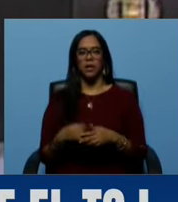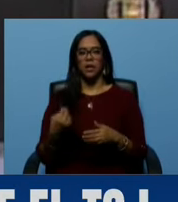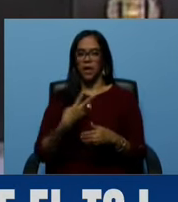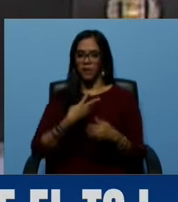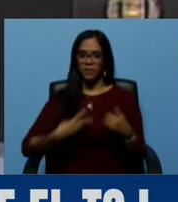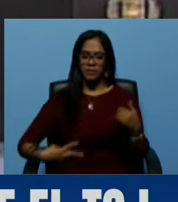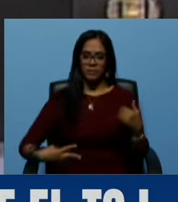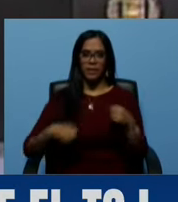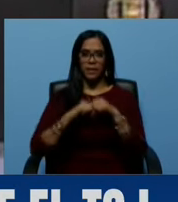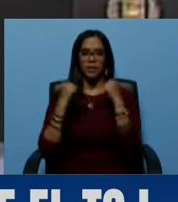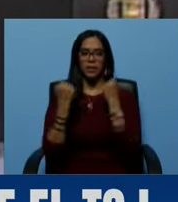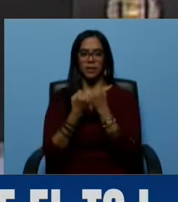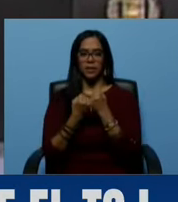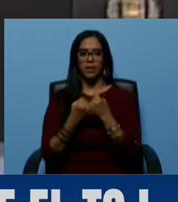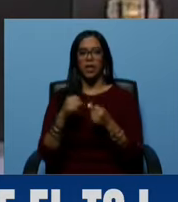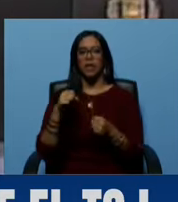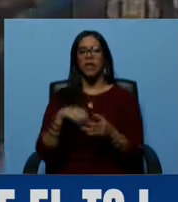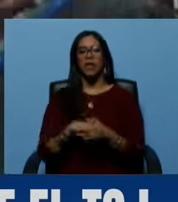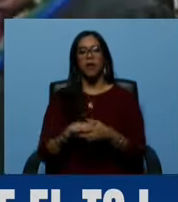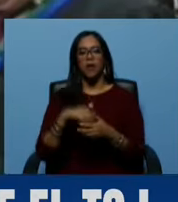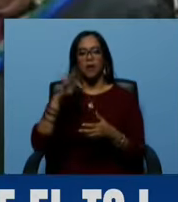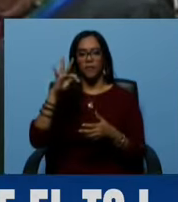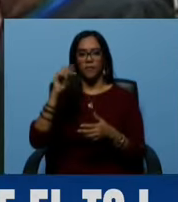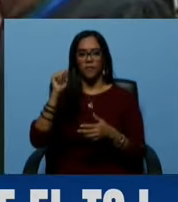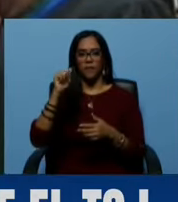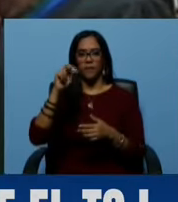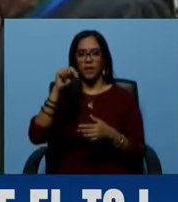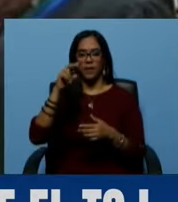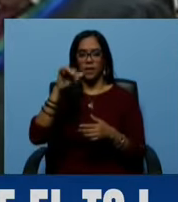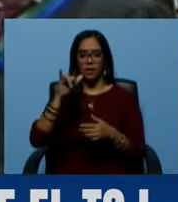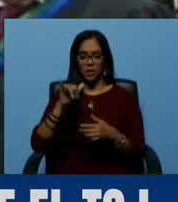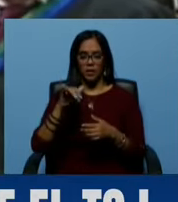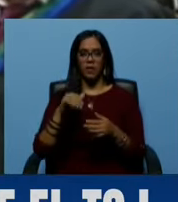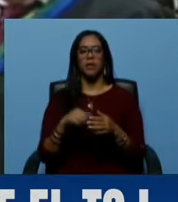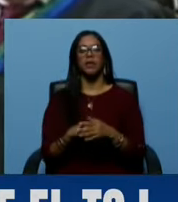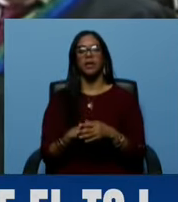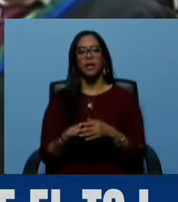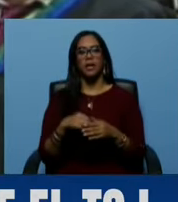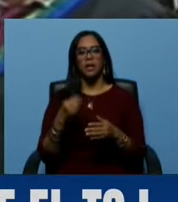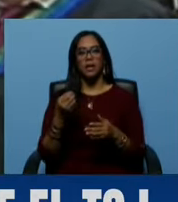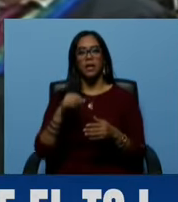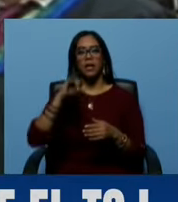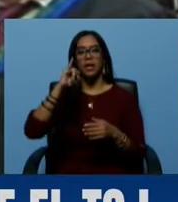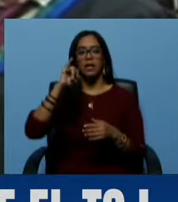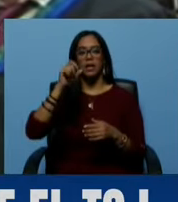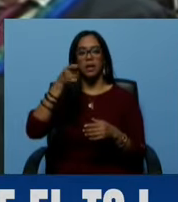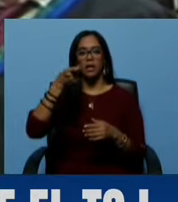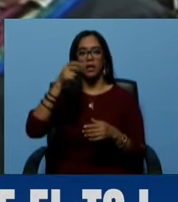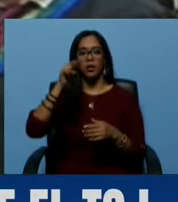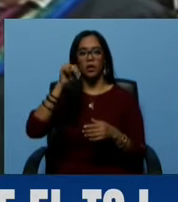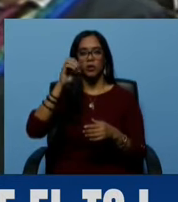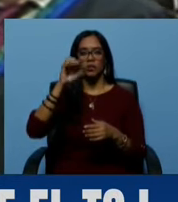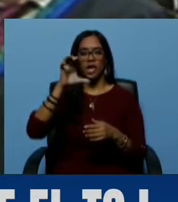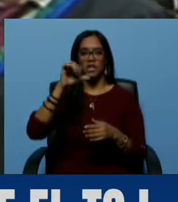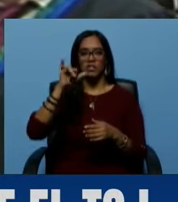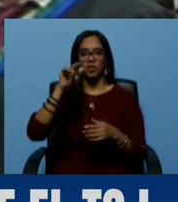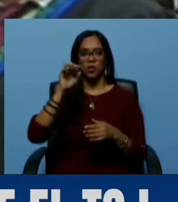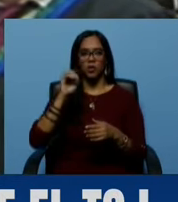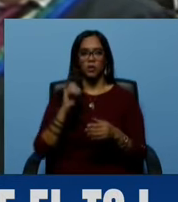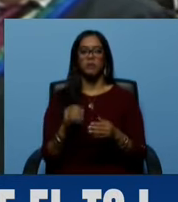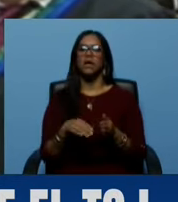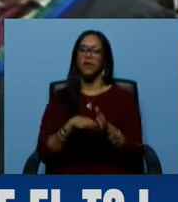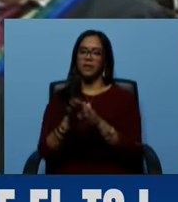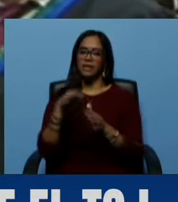de la sala, la magistrada Fanny Márquez y el magistrado Inocencio Figueroa. Ya avanza la